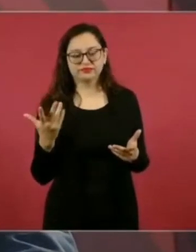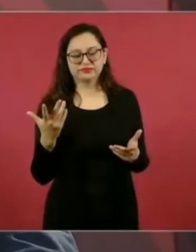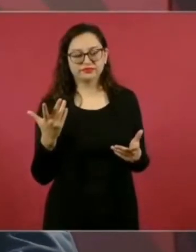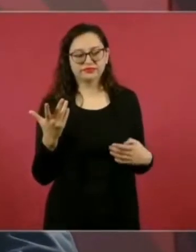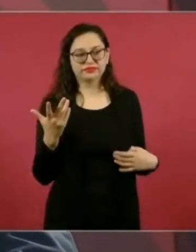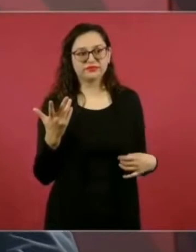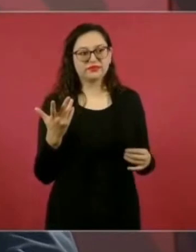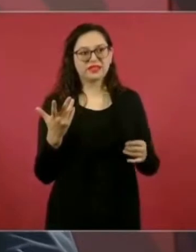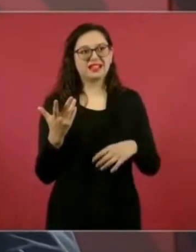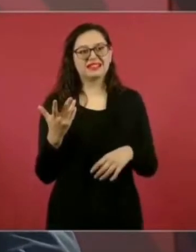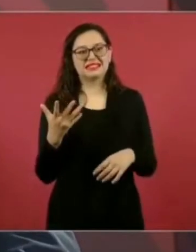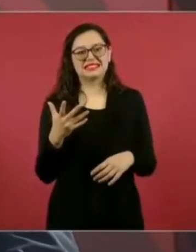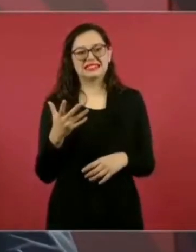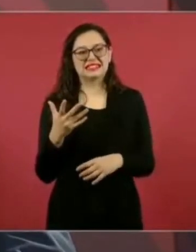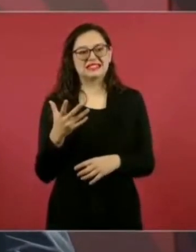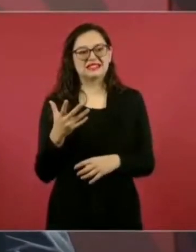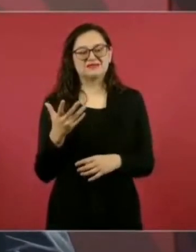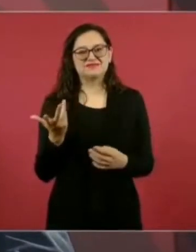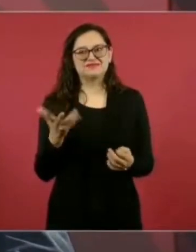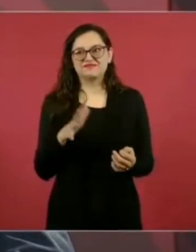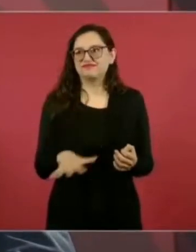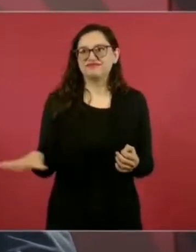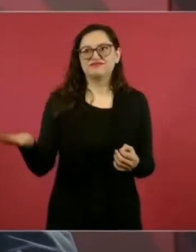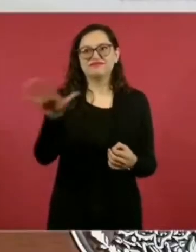corporación para la seguridad pública